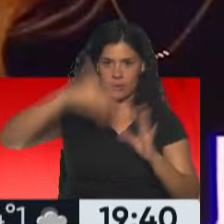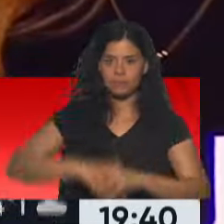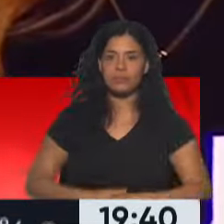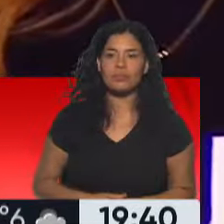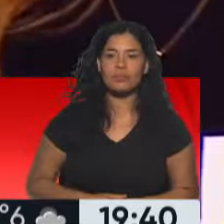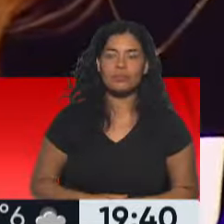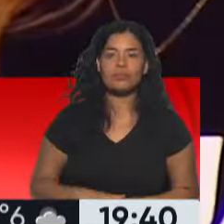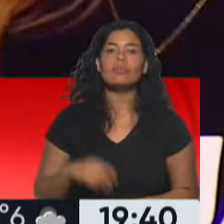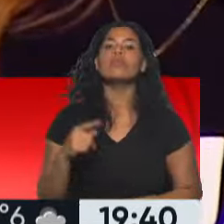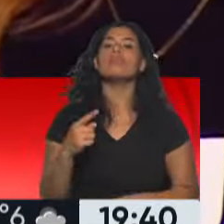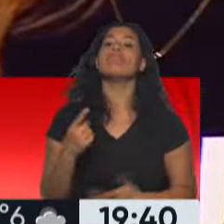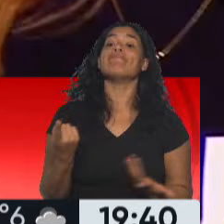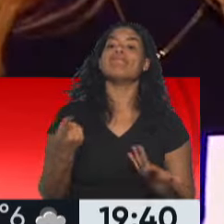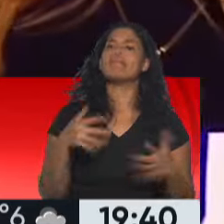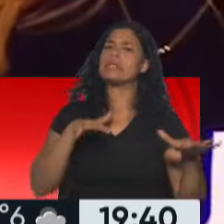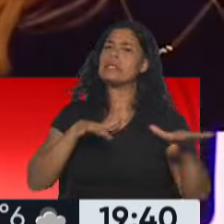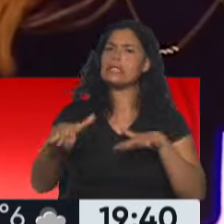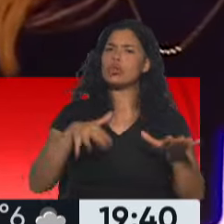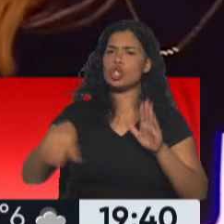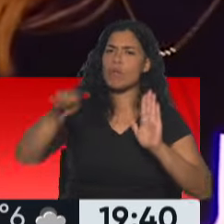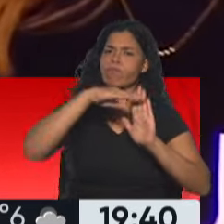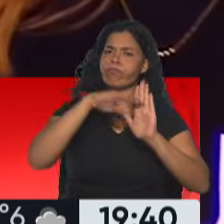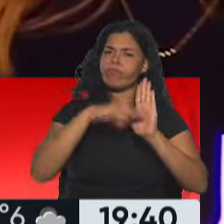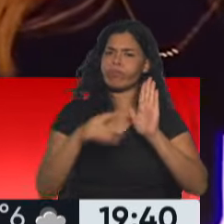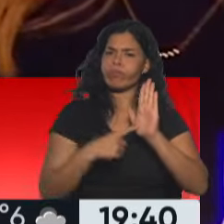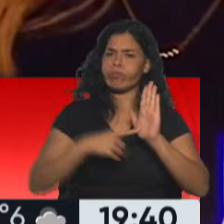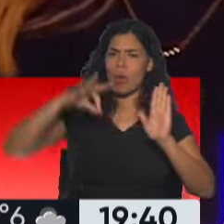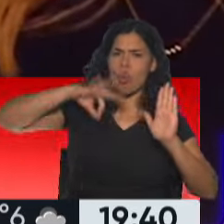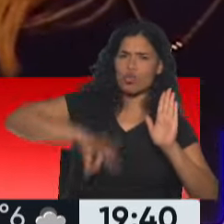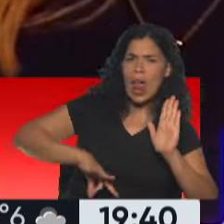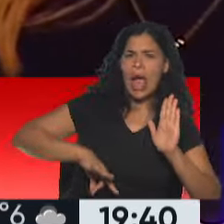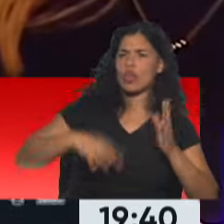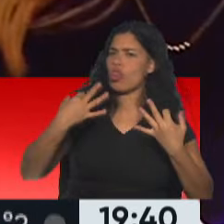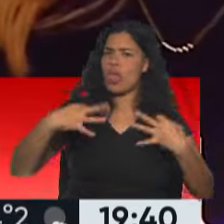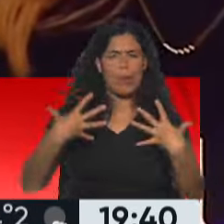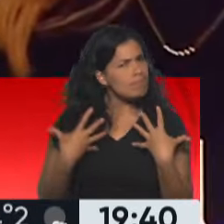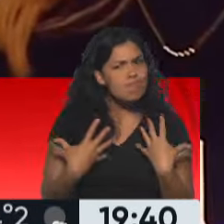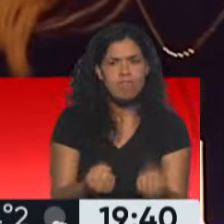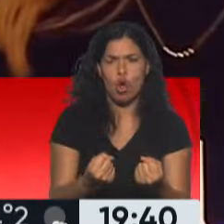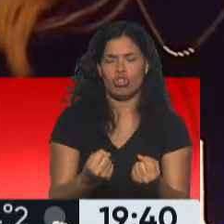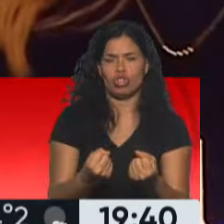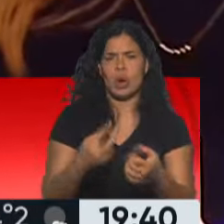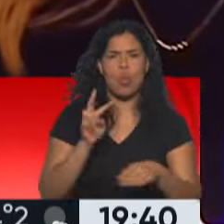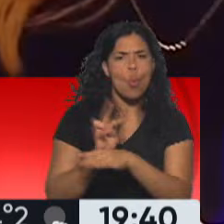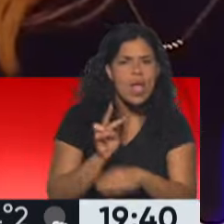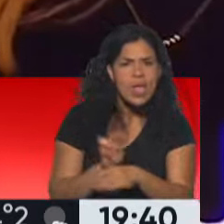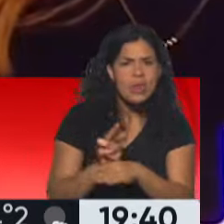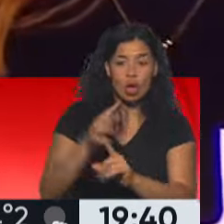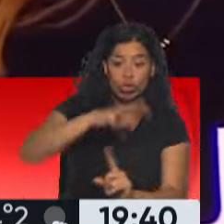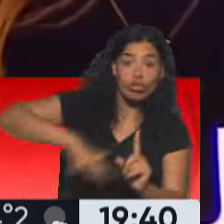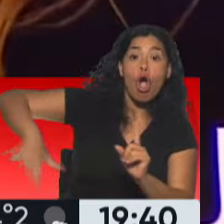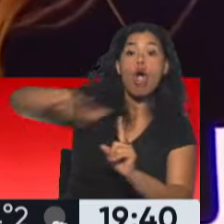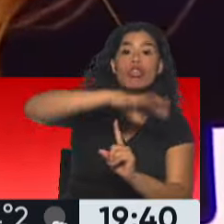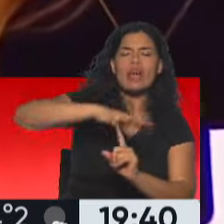Defender las condiciones salariales y de trabajos de docentes y no docentes en este angustiante contexto no es